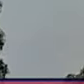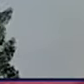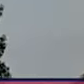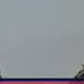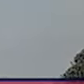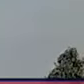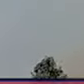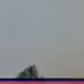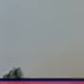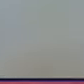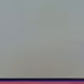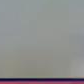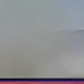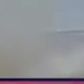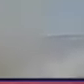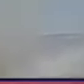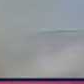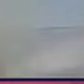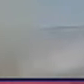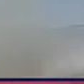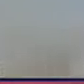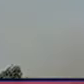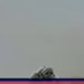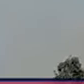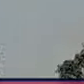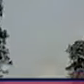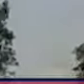el aire y mitigar las llamas.